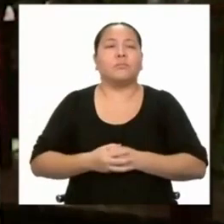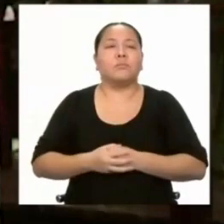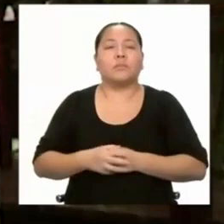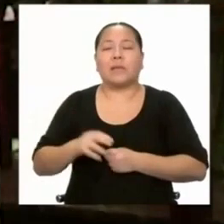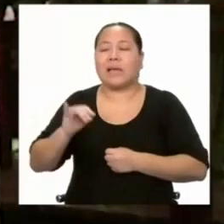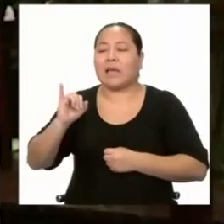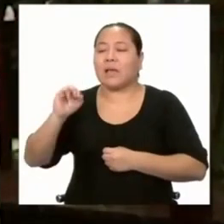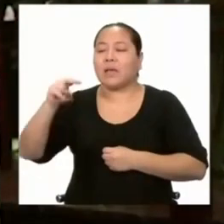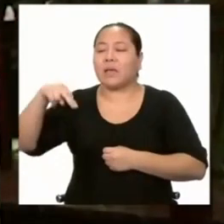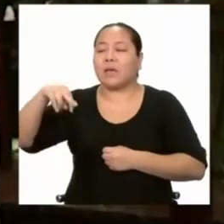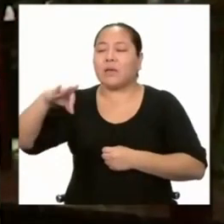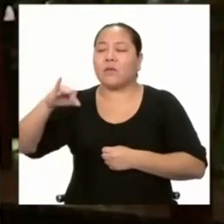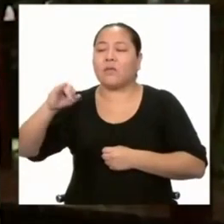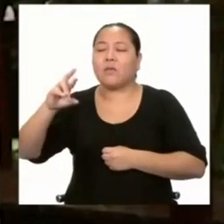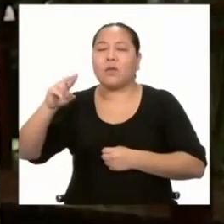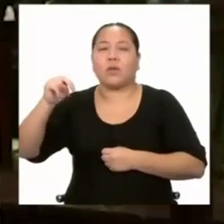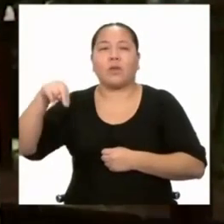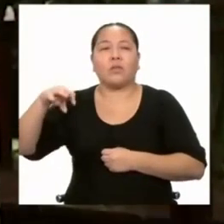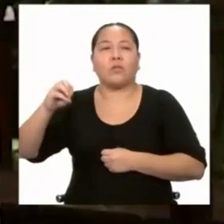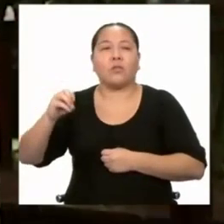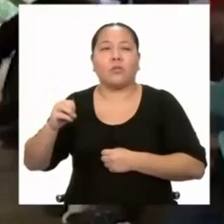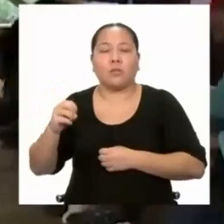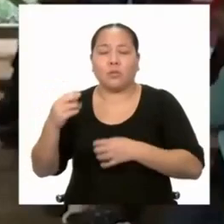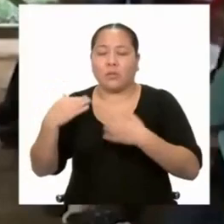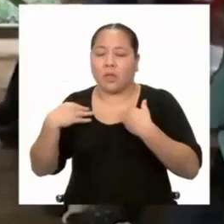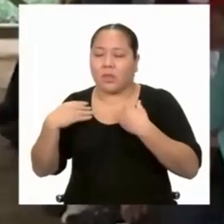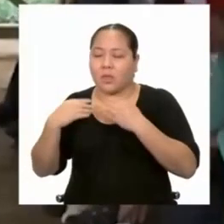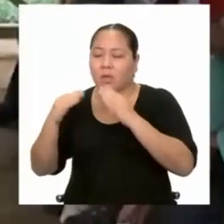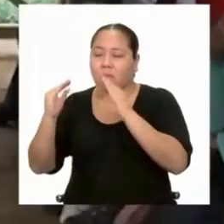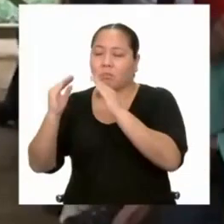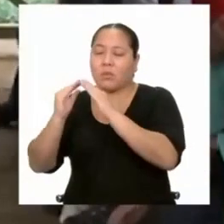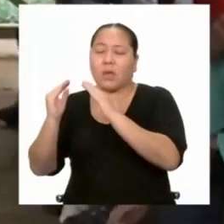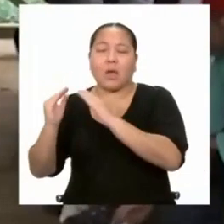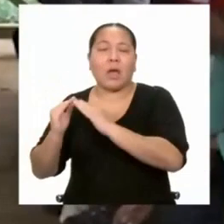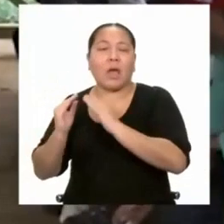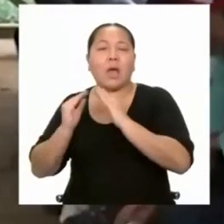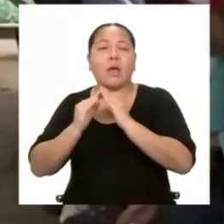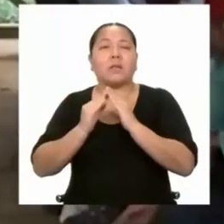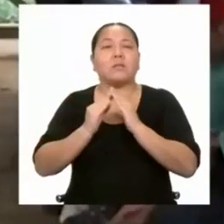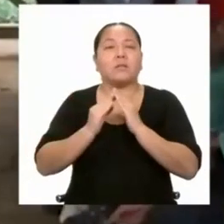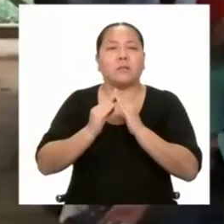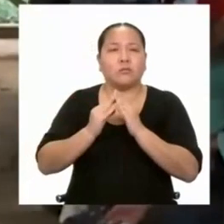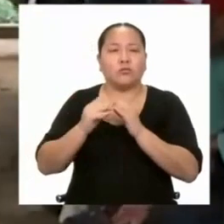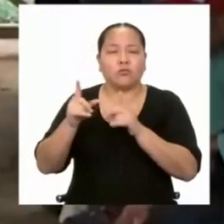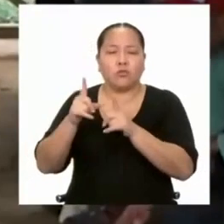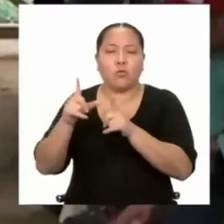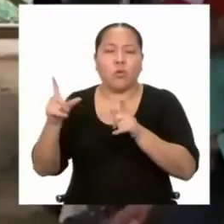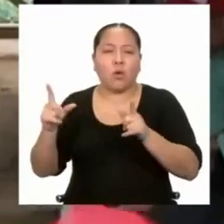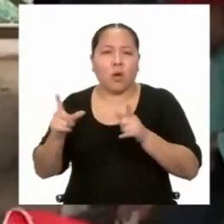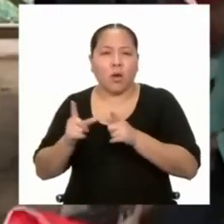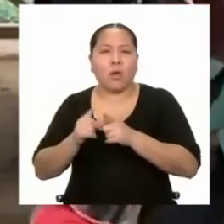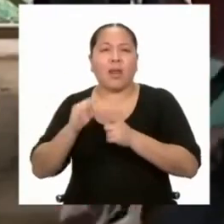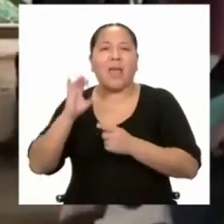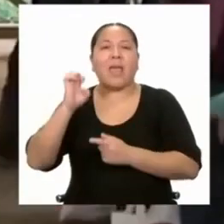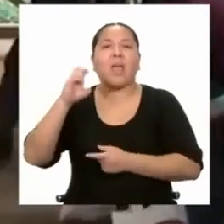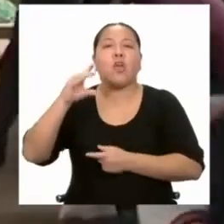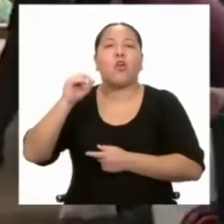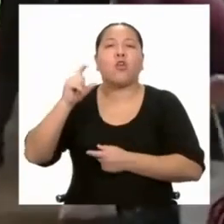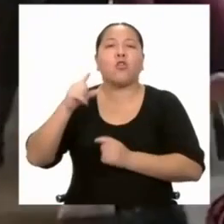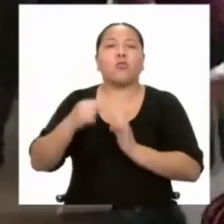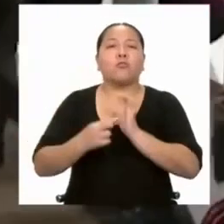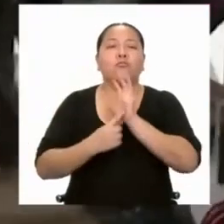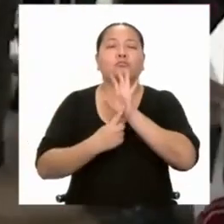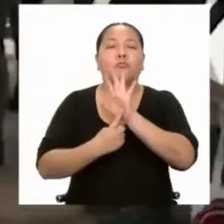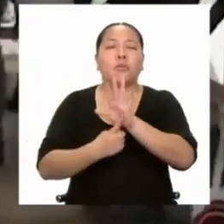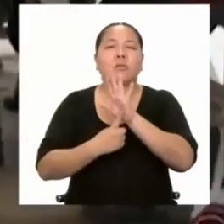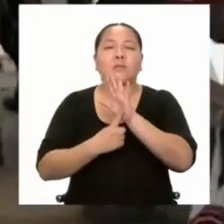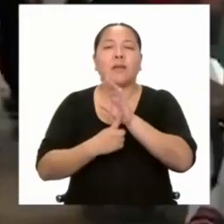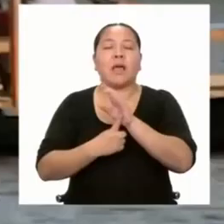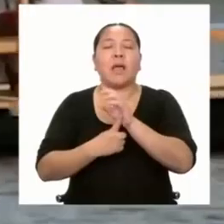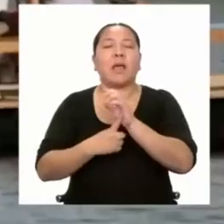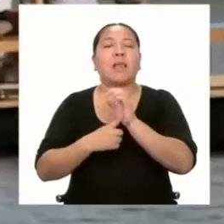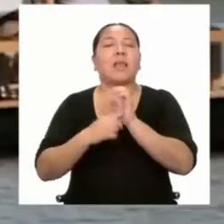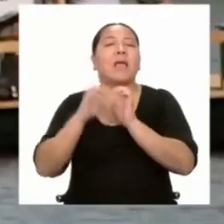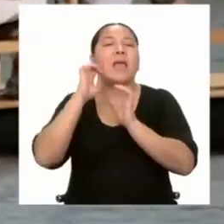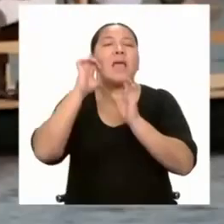Infierno cuenta con Posada Amazonas, un albergue ecológico, el cual es un ejemplo del desarrollo verde.